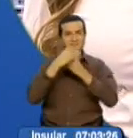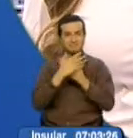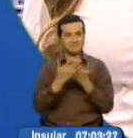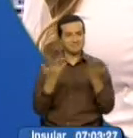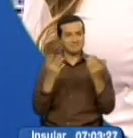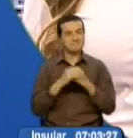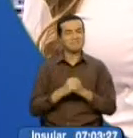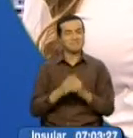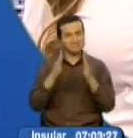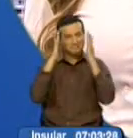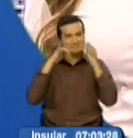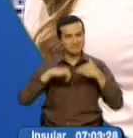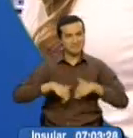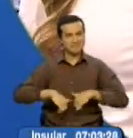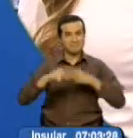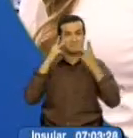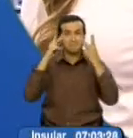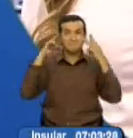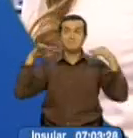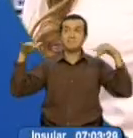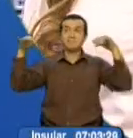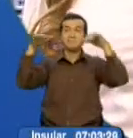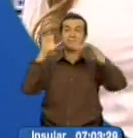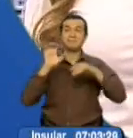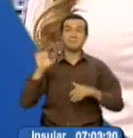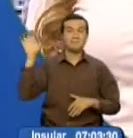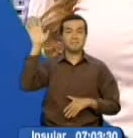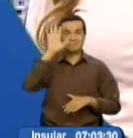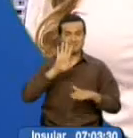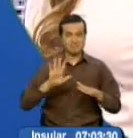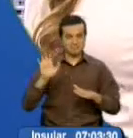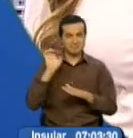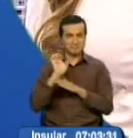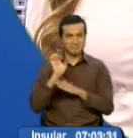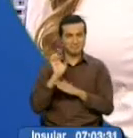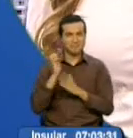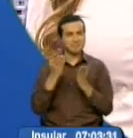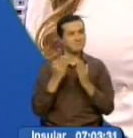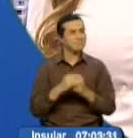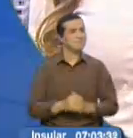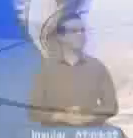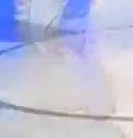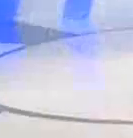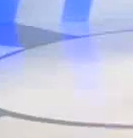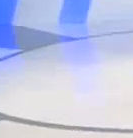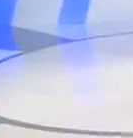de la comunidad. Quédese con eso y le presentamos también la situación del clima en nuestras principales ciudades.